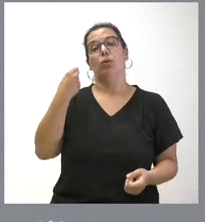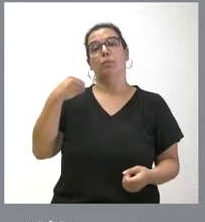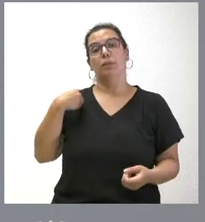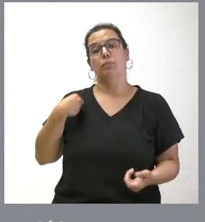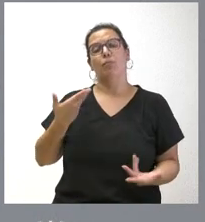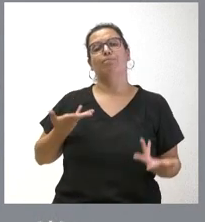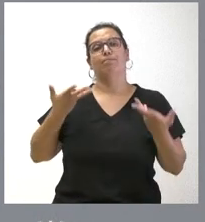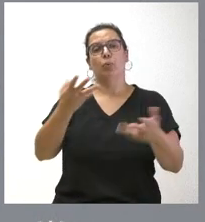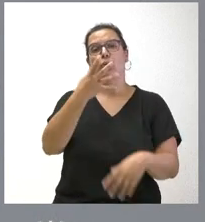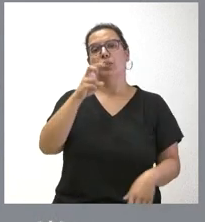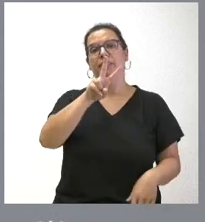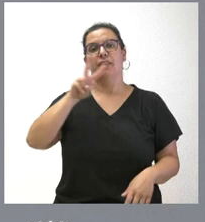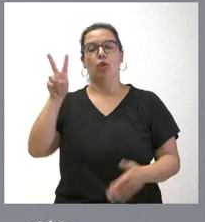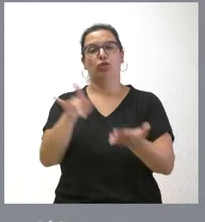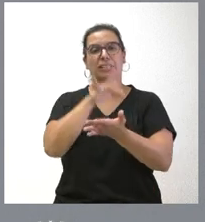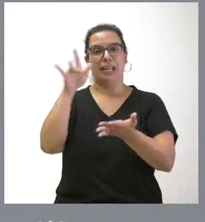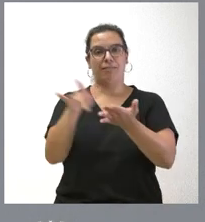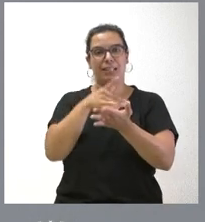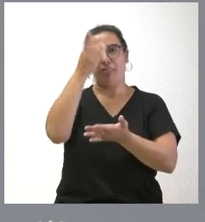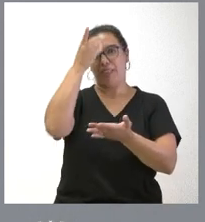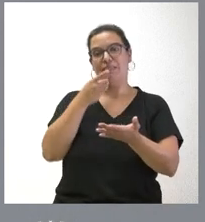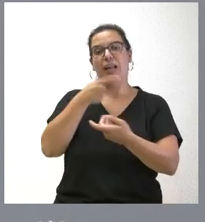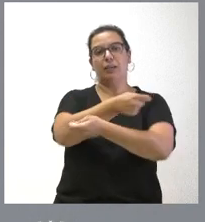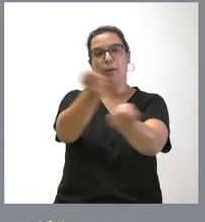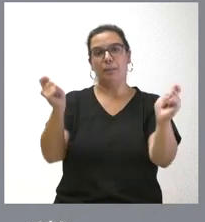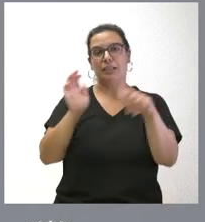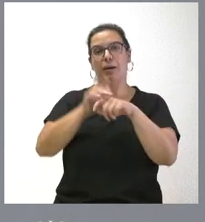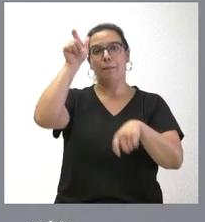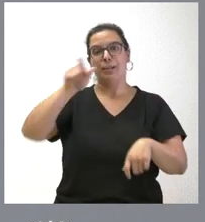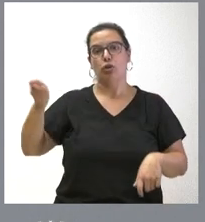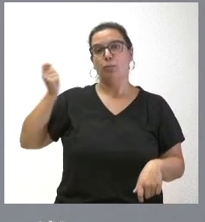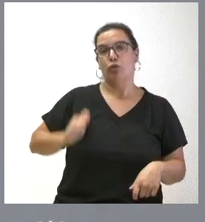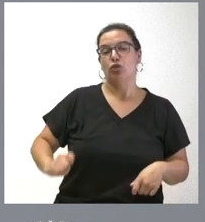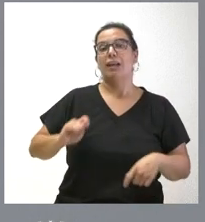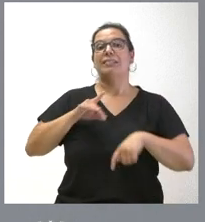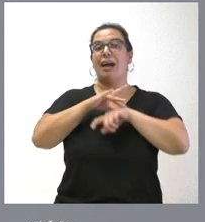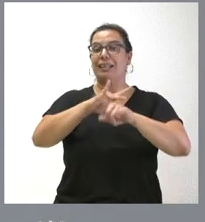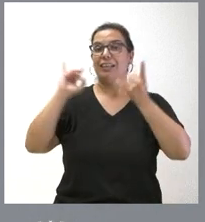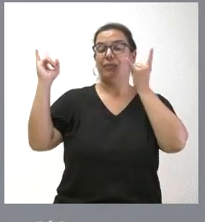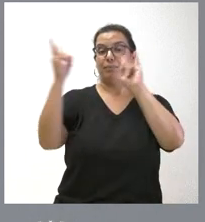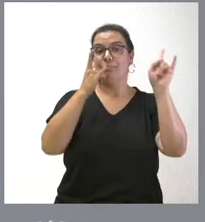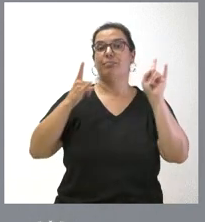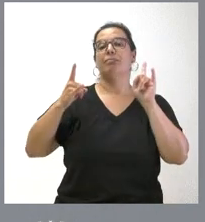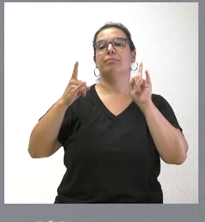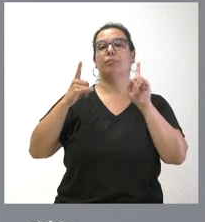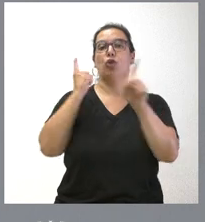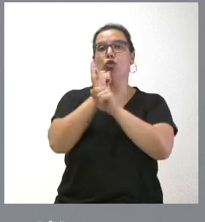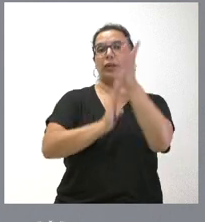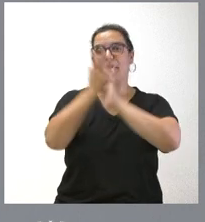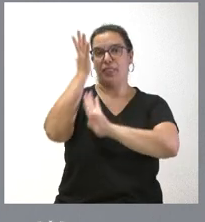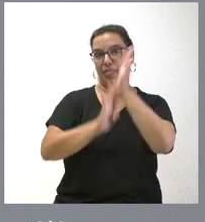de 422 tabletas digitales para los agentes medioambientales dentro del plan de Protección Civil ante emergencias por incendios